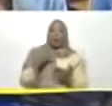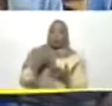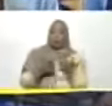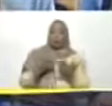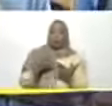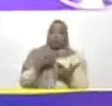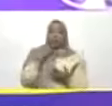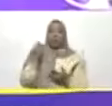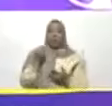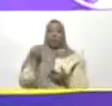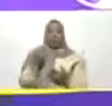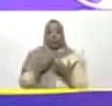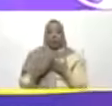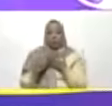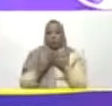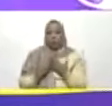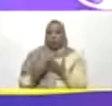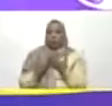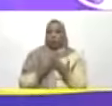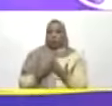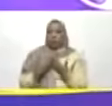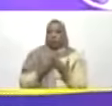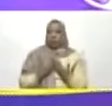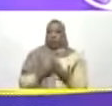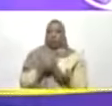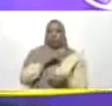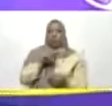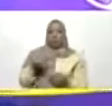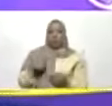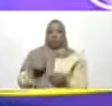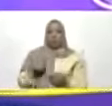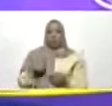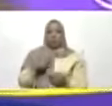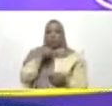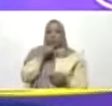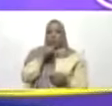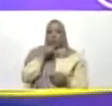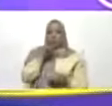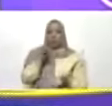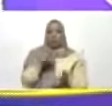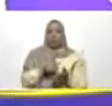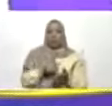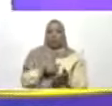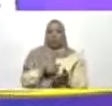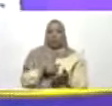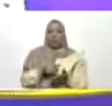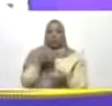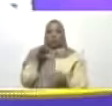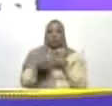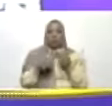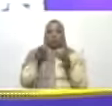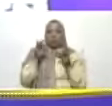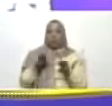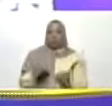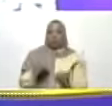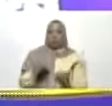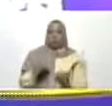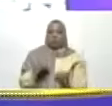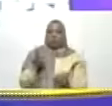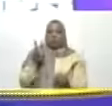zonas juventudes estudiantil que le sirva para el esparcimiento para la construcción para el deporte para la